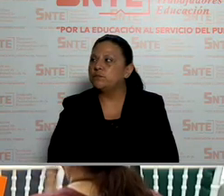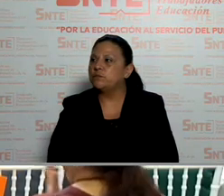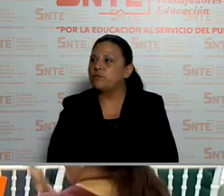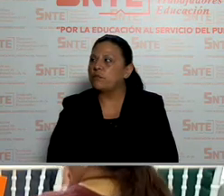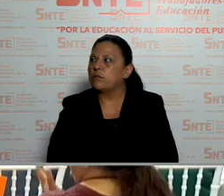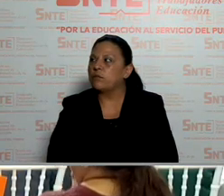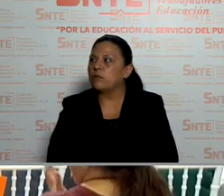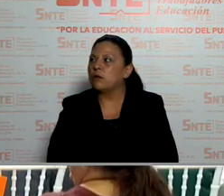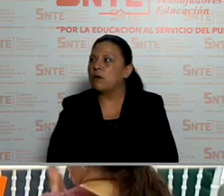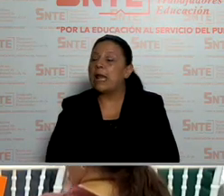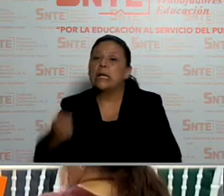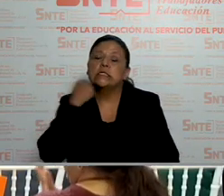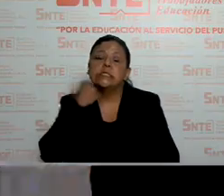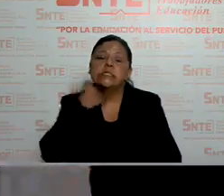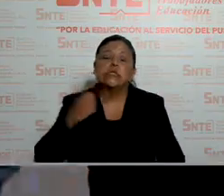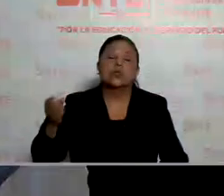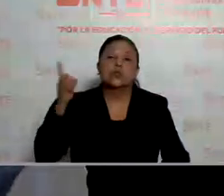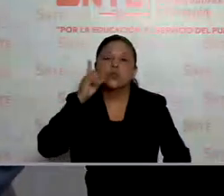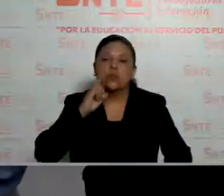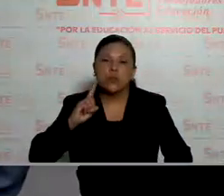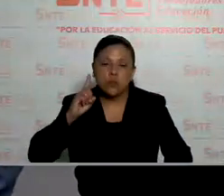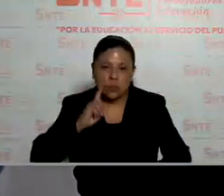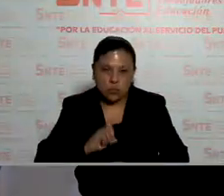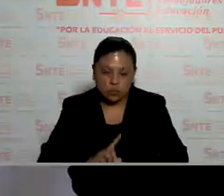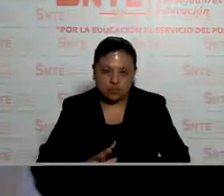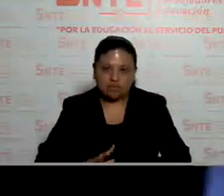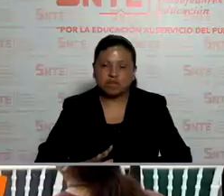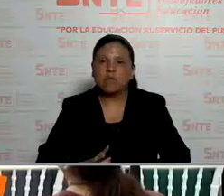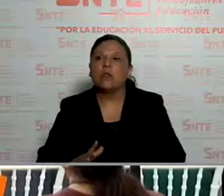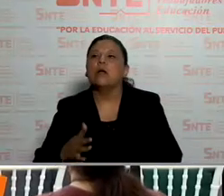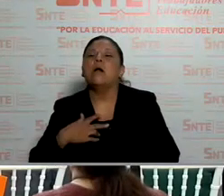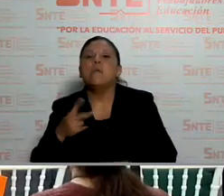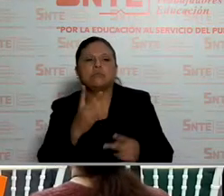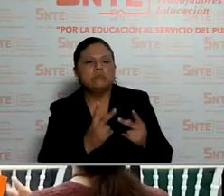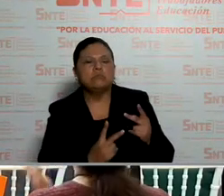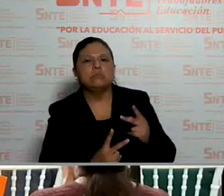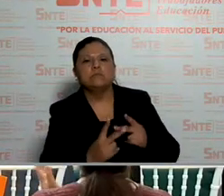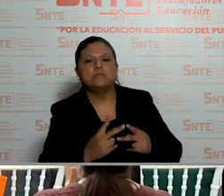A la senadora María Guadalupe Covarrubias Cervantes.